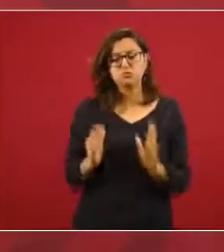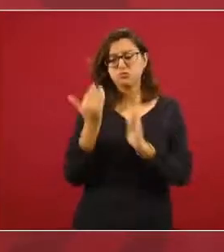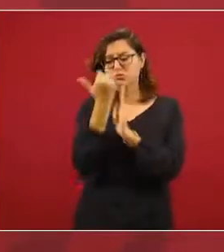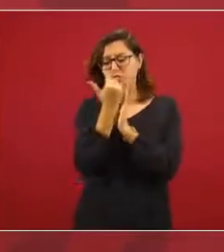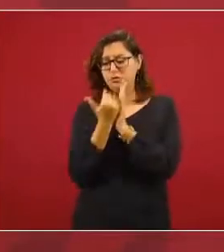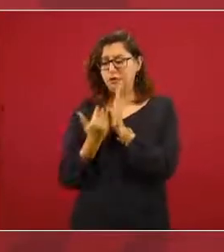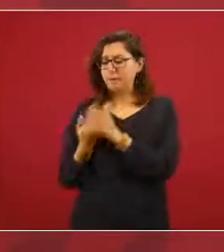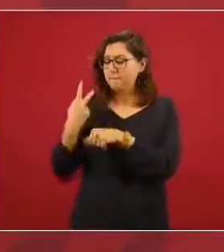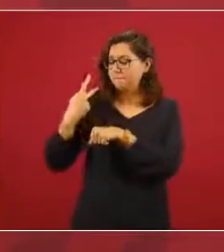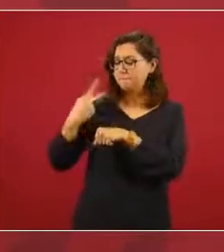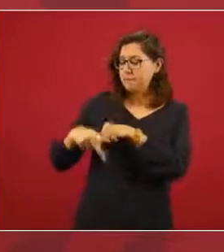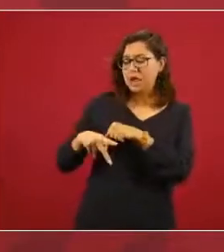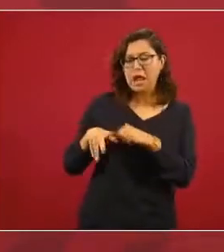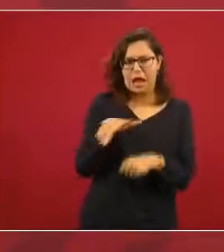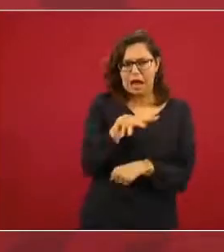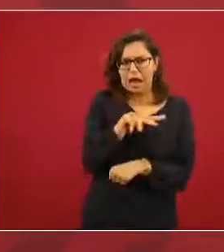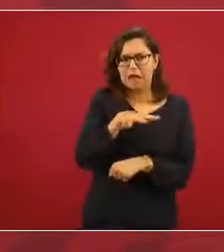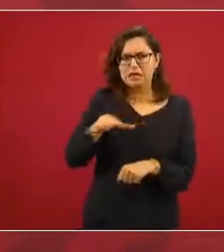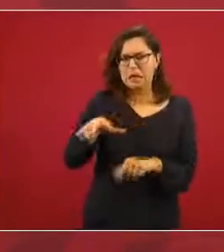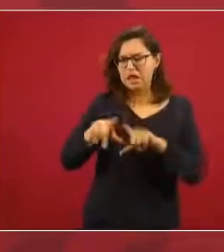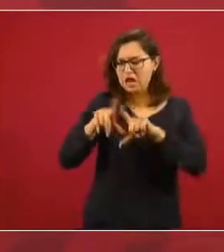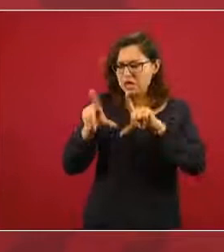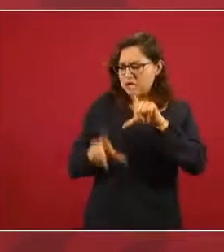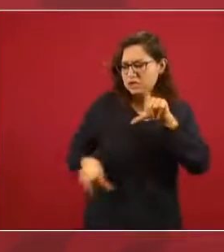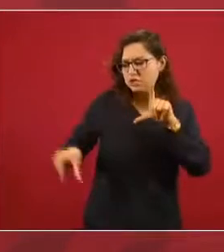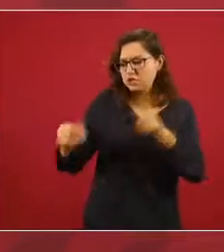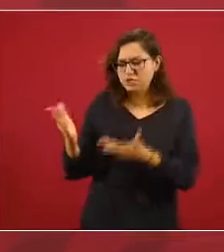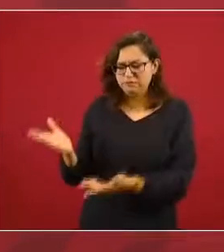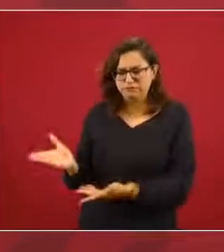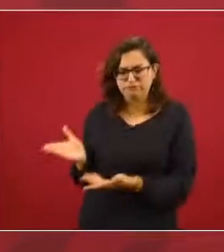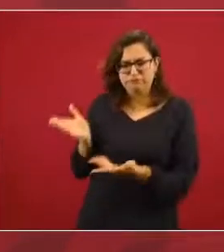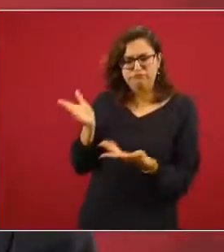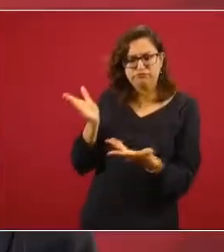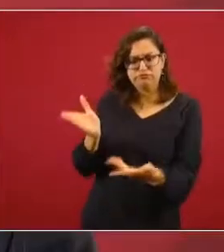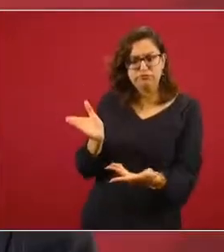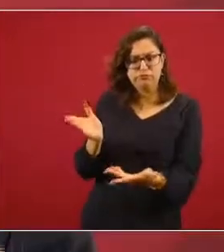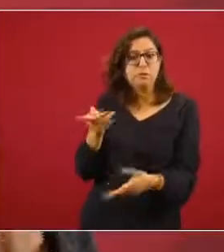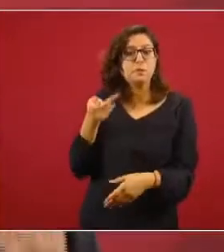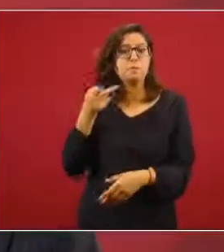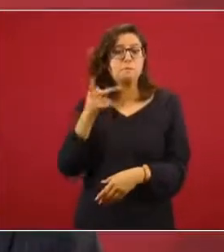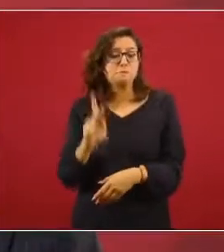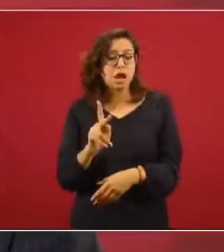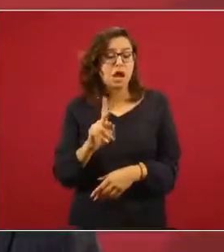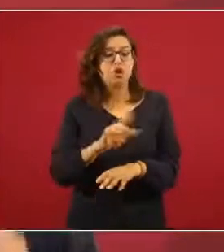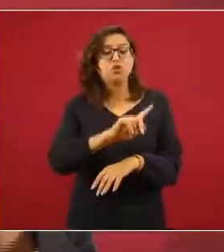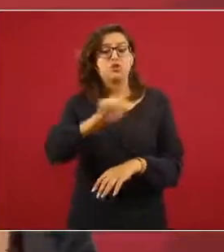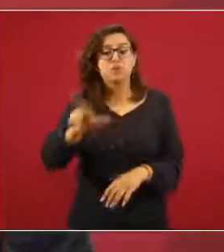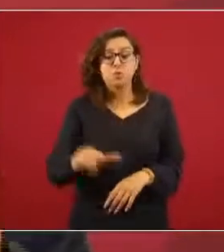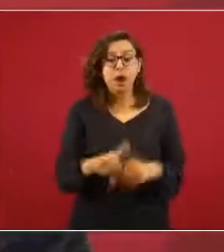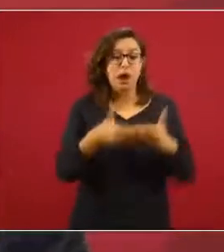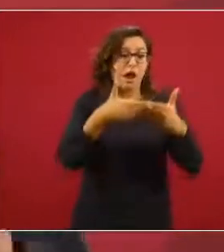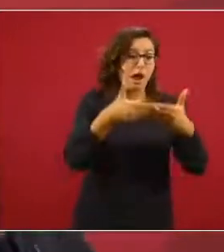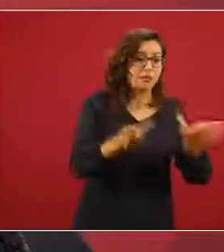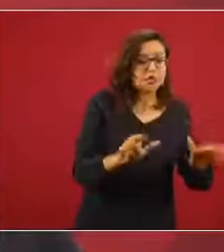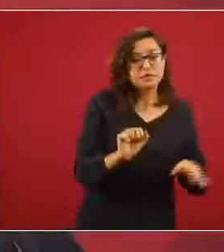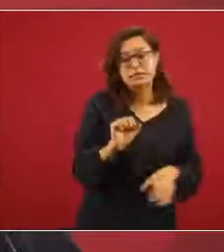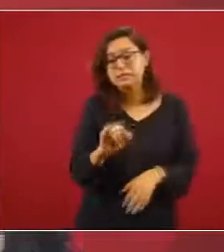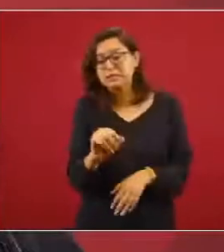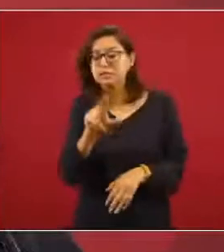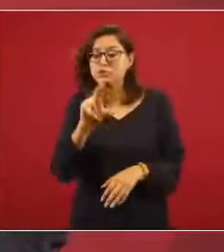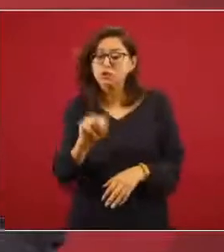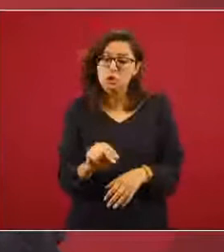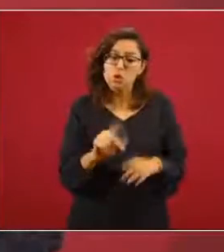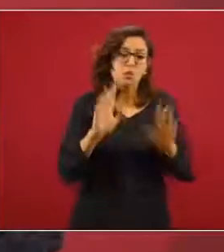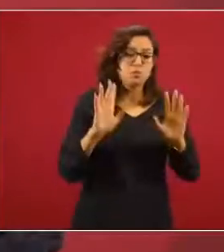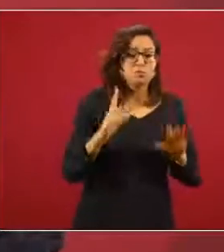de riesgos, pero la decisión de abrir o no abrir, cuándo abrir, cuánto abrir, ha dependido de los